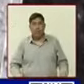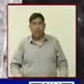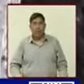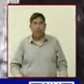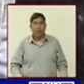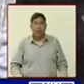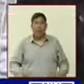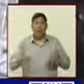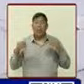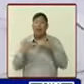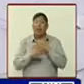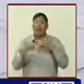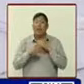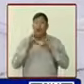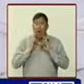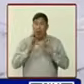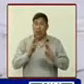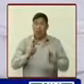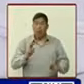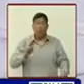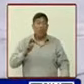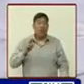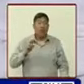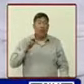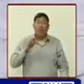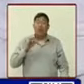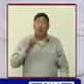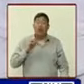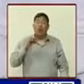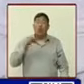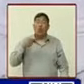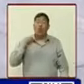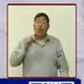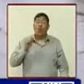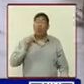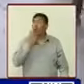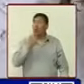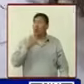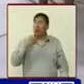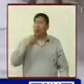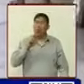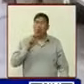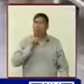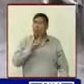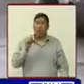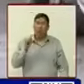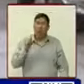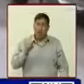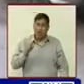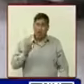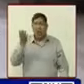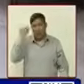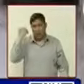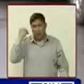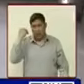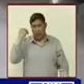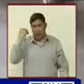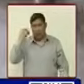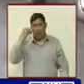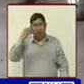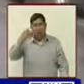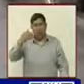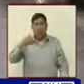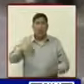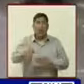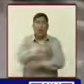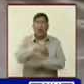La avenida Río Guayas se llamaba esto antes. Se llamaba Río Guayas, ahora se llama Max Toro. Y de más abajo se